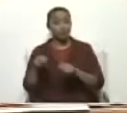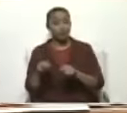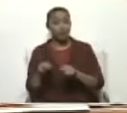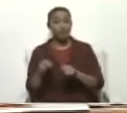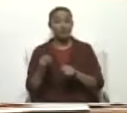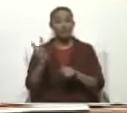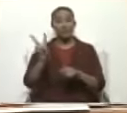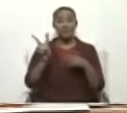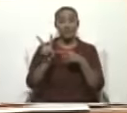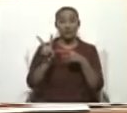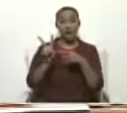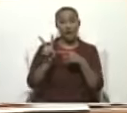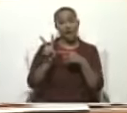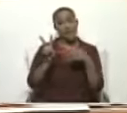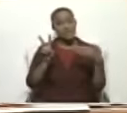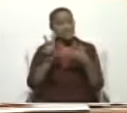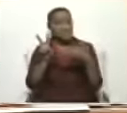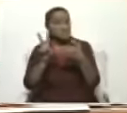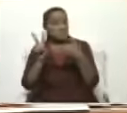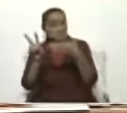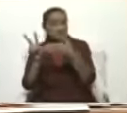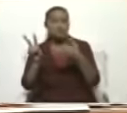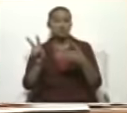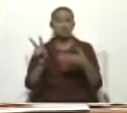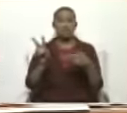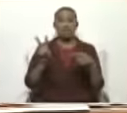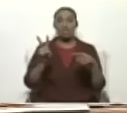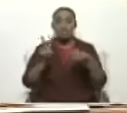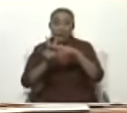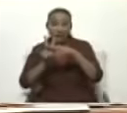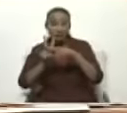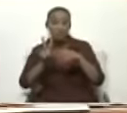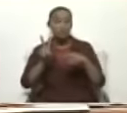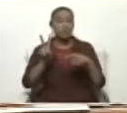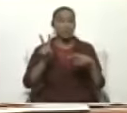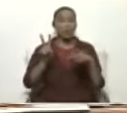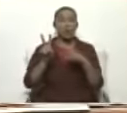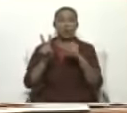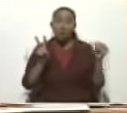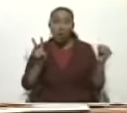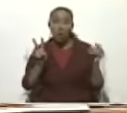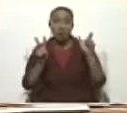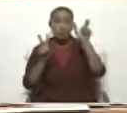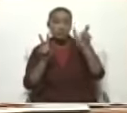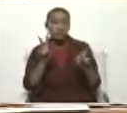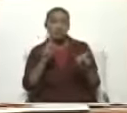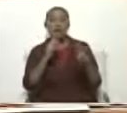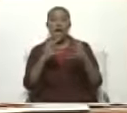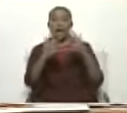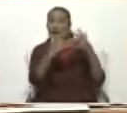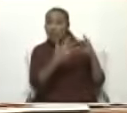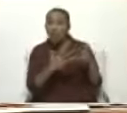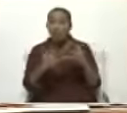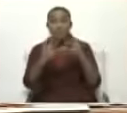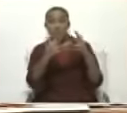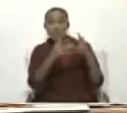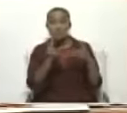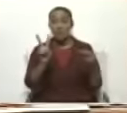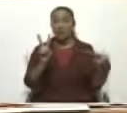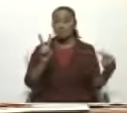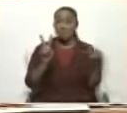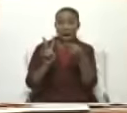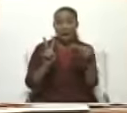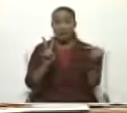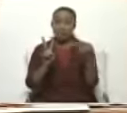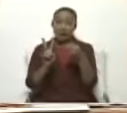perseguido, amenazado todos los días. Sale un vocero de Estados Unidos, a veces de cuarta categoría, a veces de